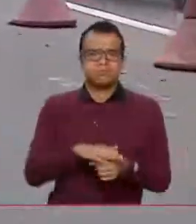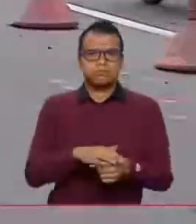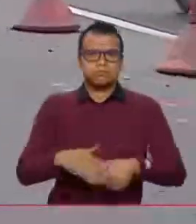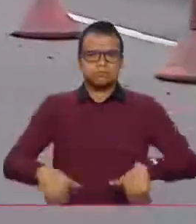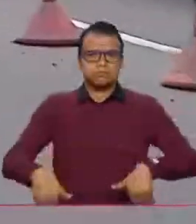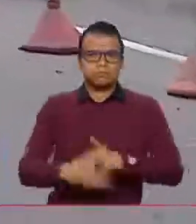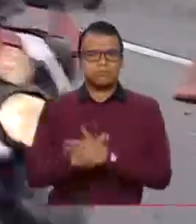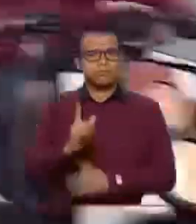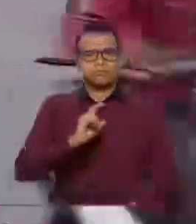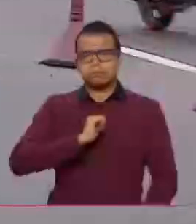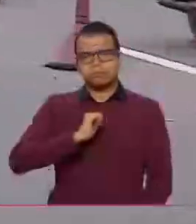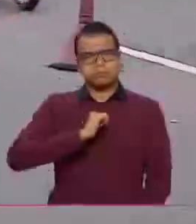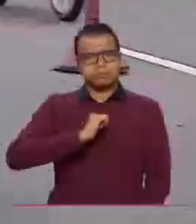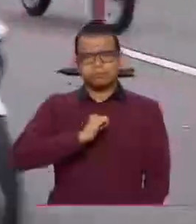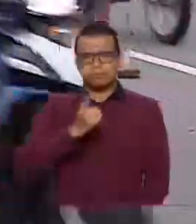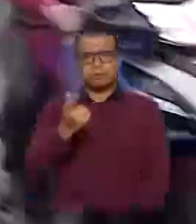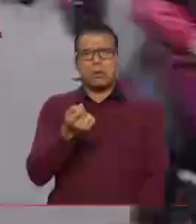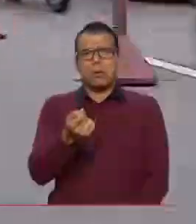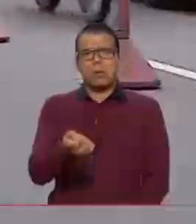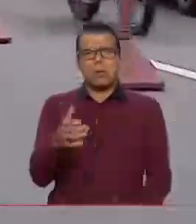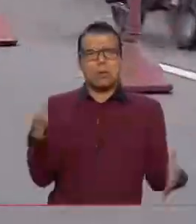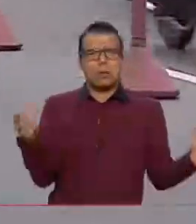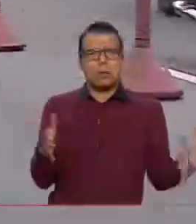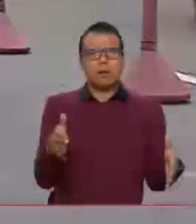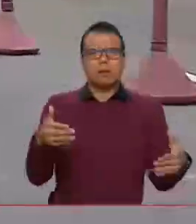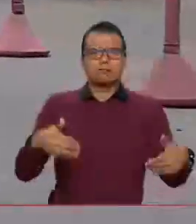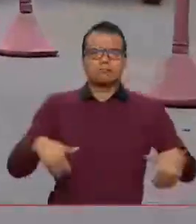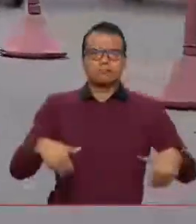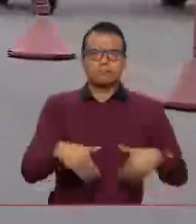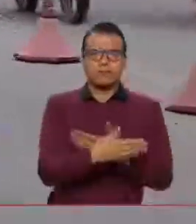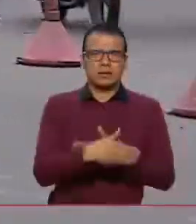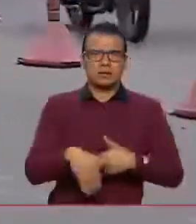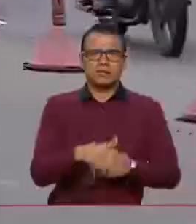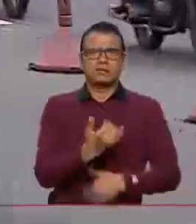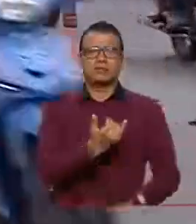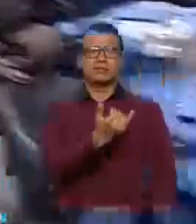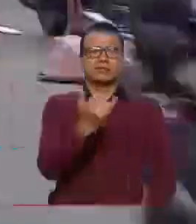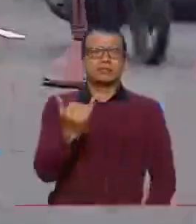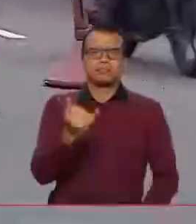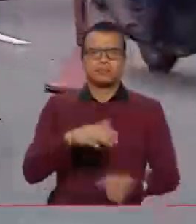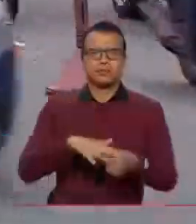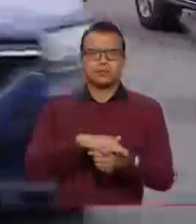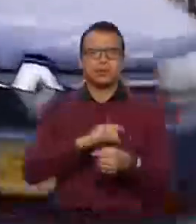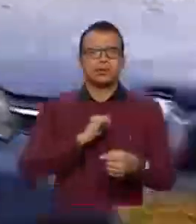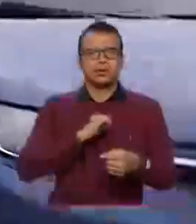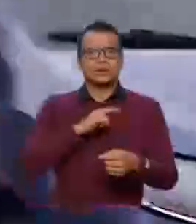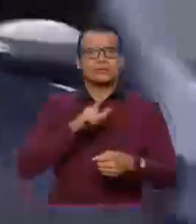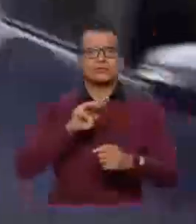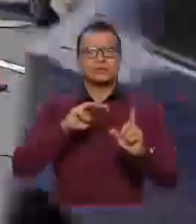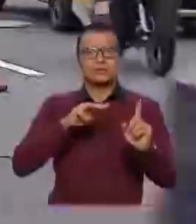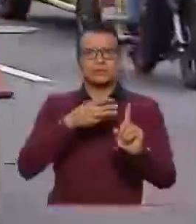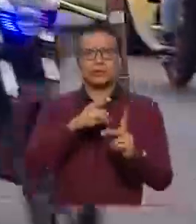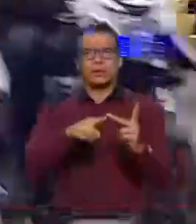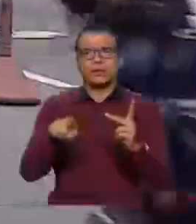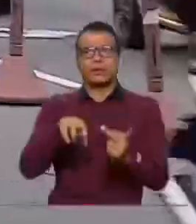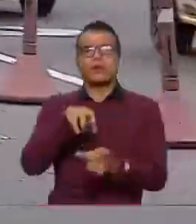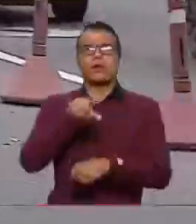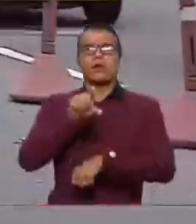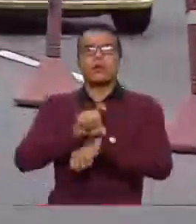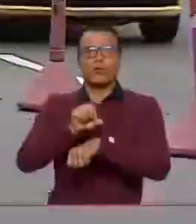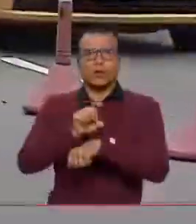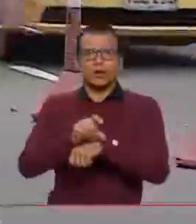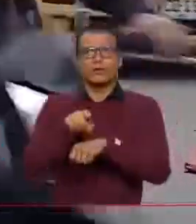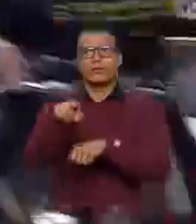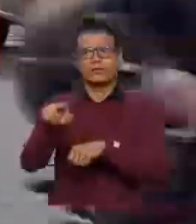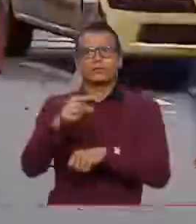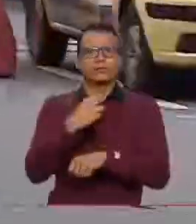barrio más pequeño de Cali y tenemos la Escuela del Deporte al sur, tenemos el Colegio Champañá en la mitad del barrio y esto